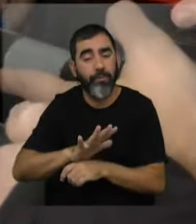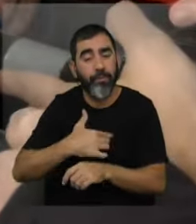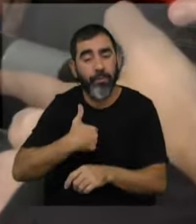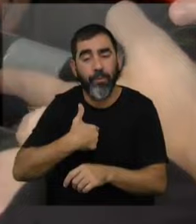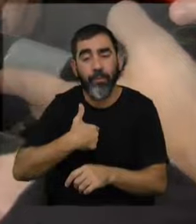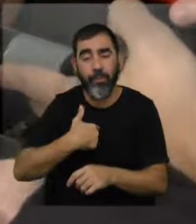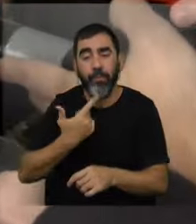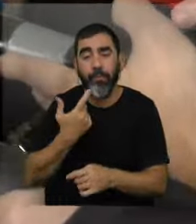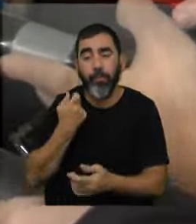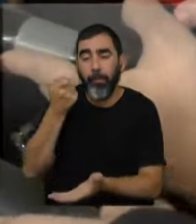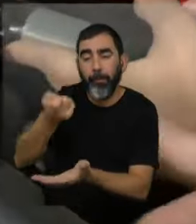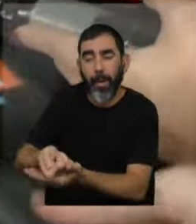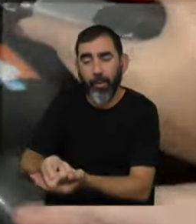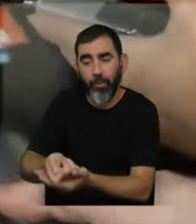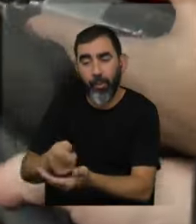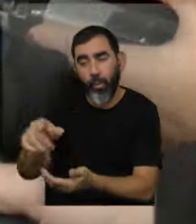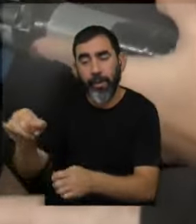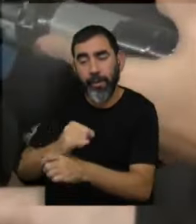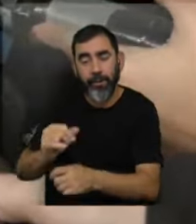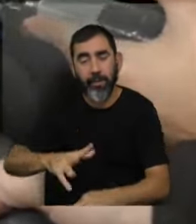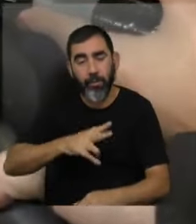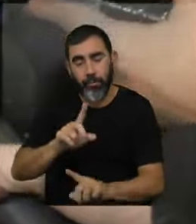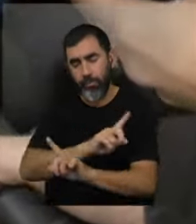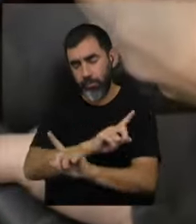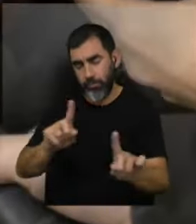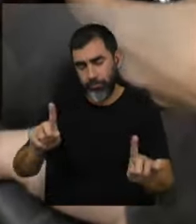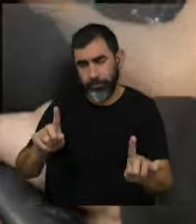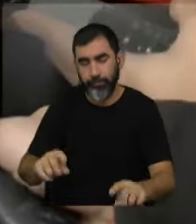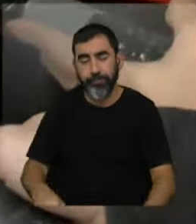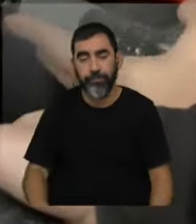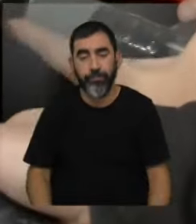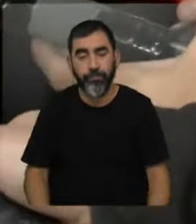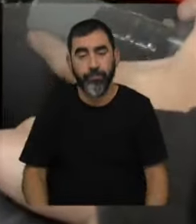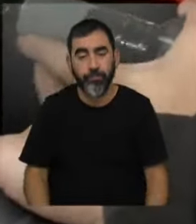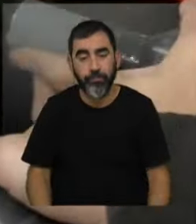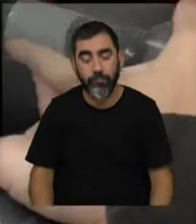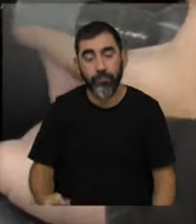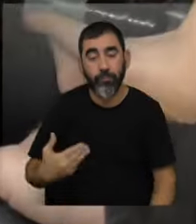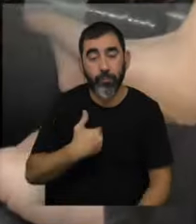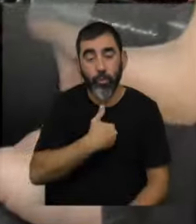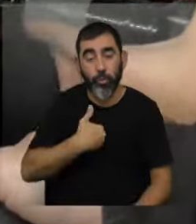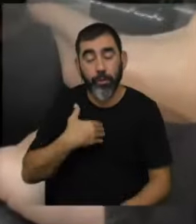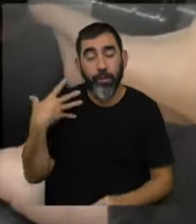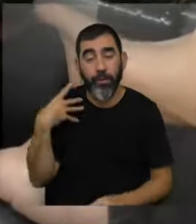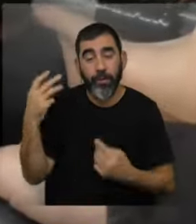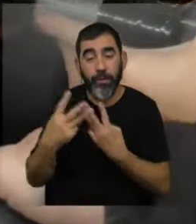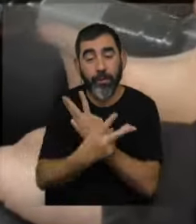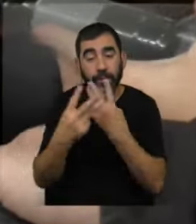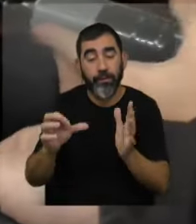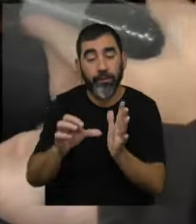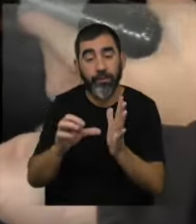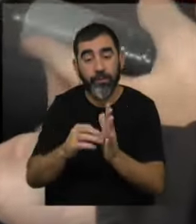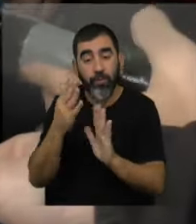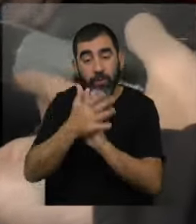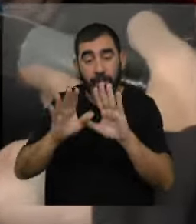asistiendo desde el punto de vista financiero y no es así este la una de las funciones que tiene la dirección general del Sistema